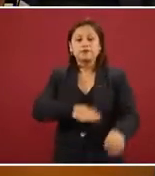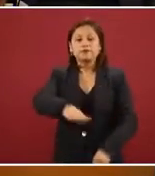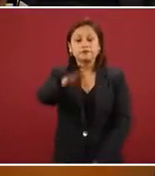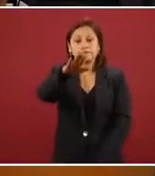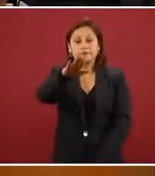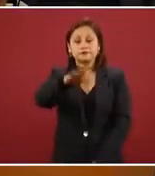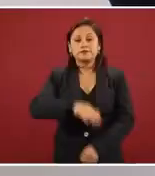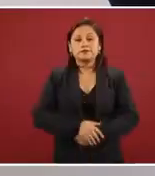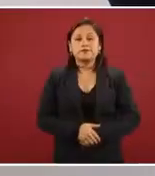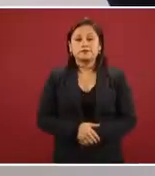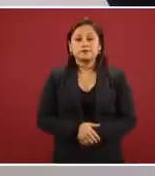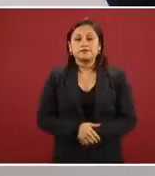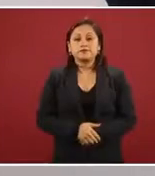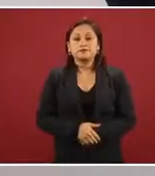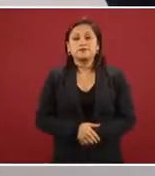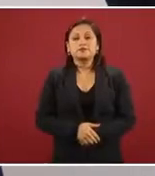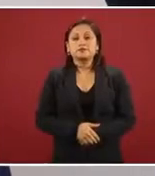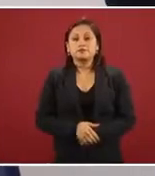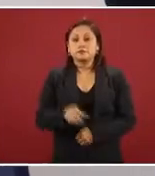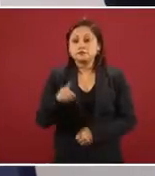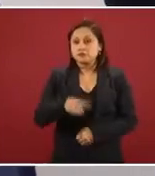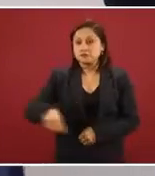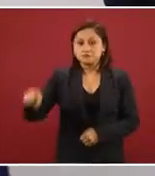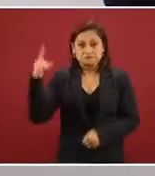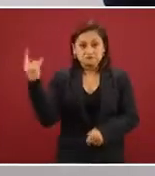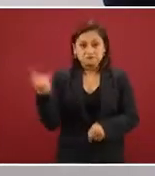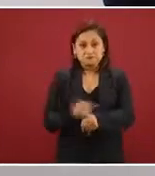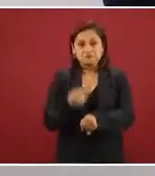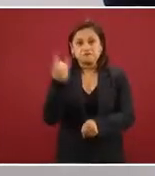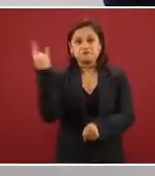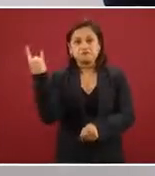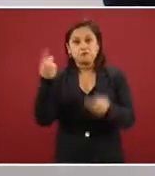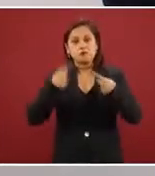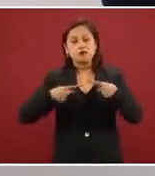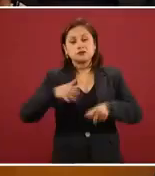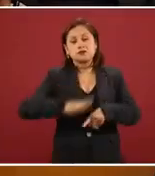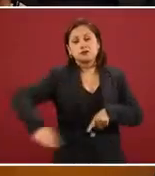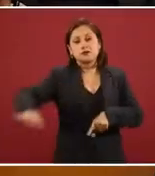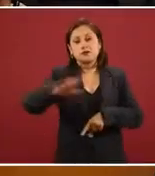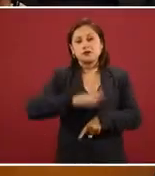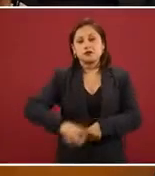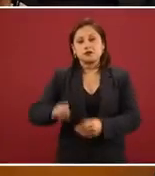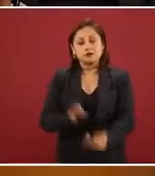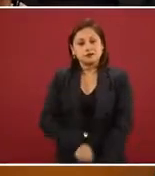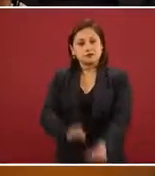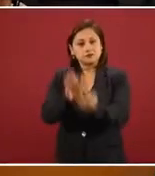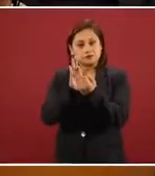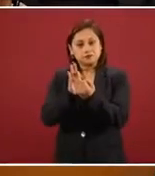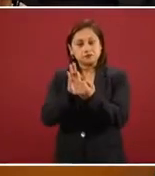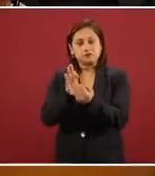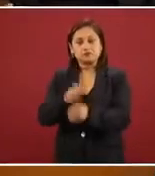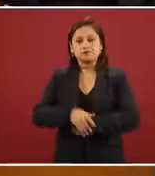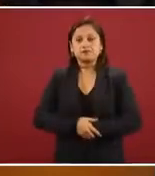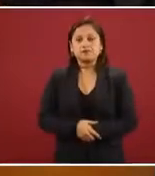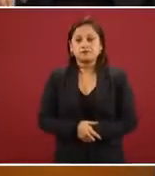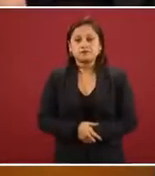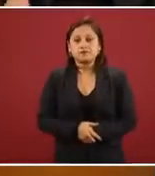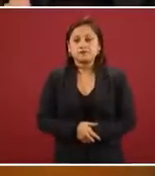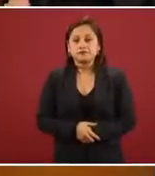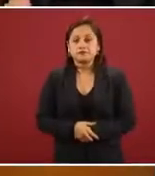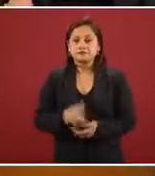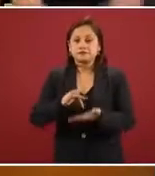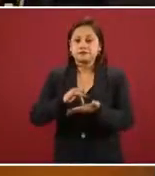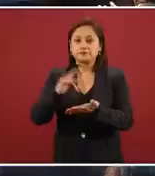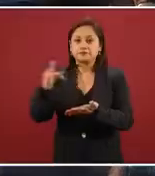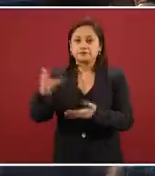si no lo hicieren que el pueblo de mexico se los demande muchas